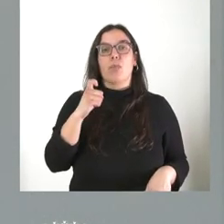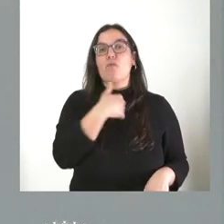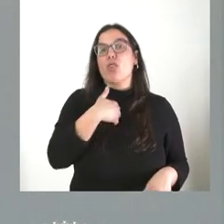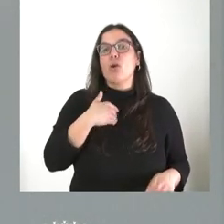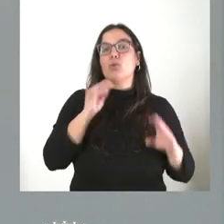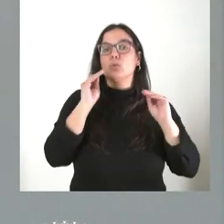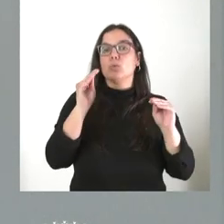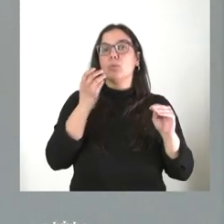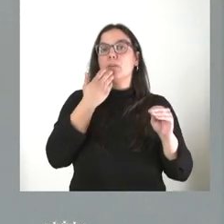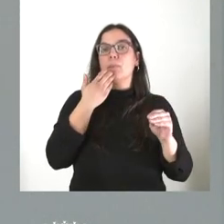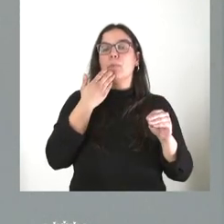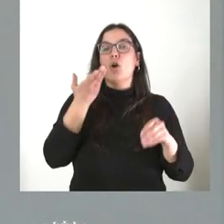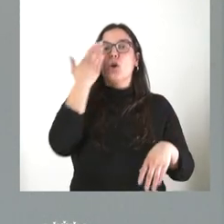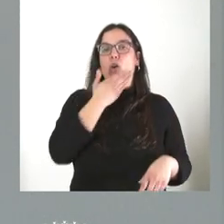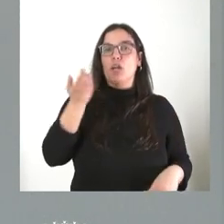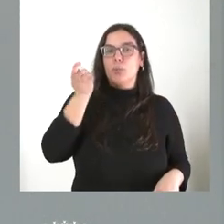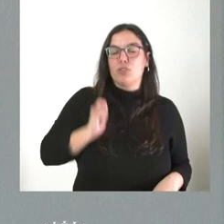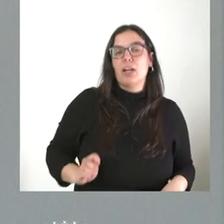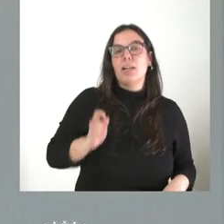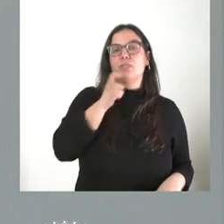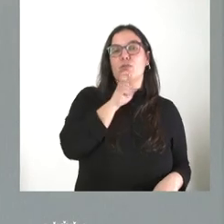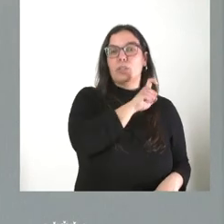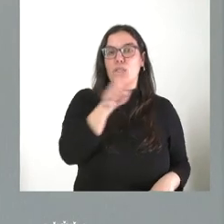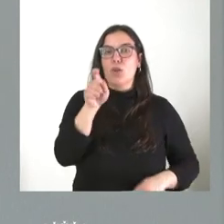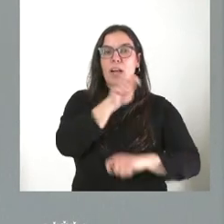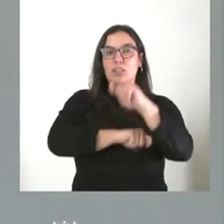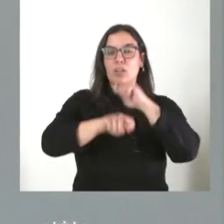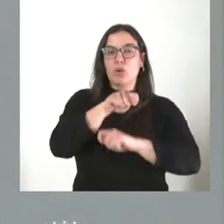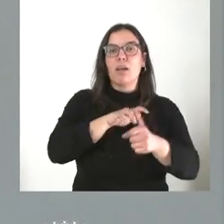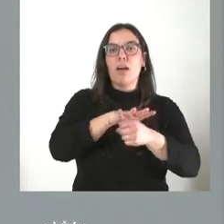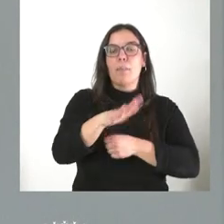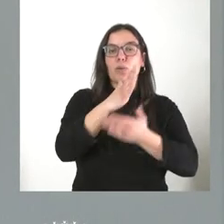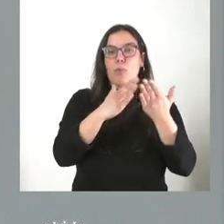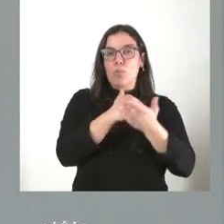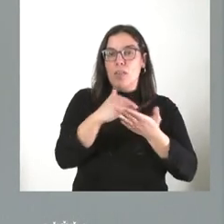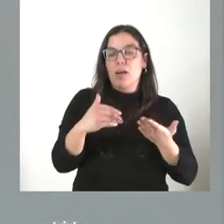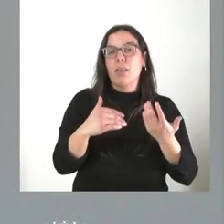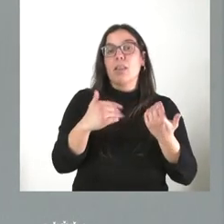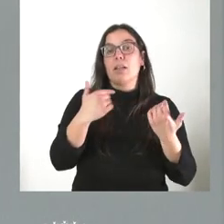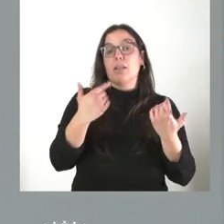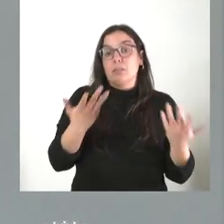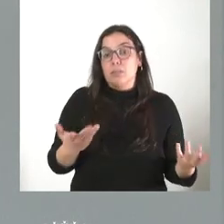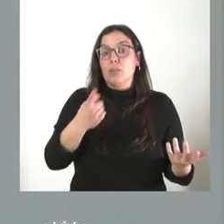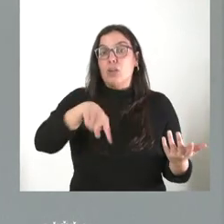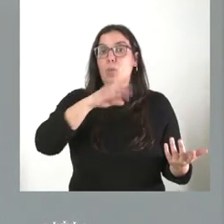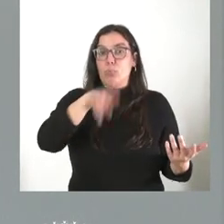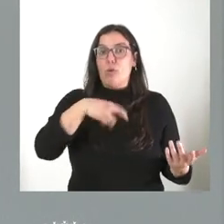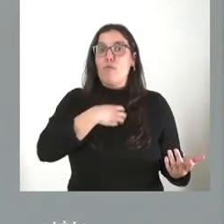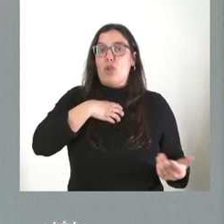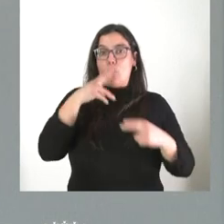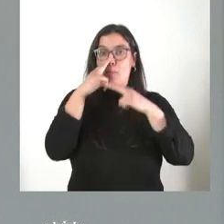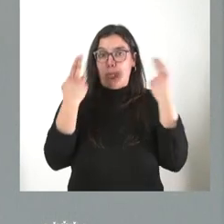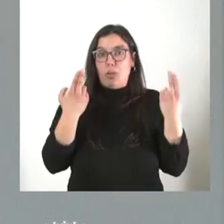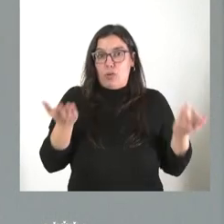de los colegios profesionales de las fundaciones y asociaciones en el ámbito de la comunidad Autónoma y son funcionarios públicos y